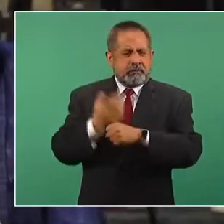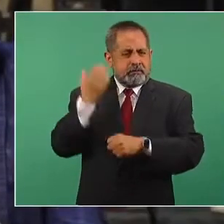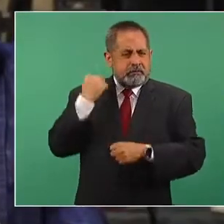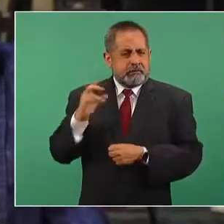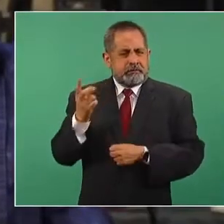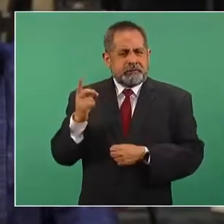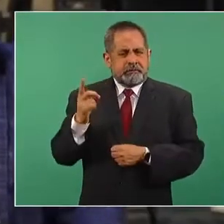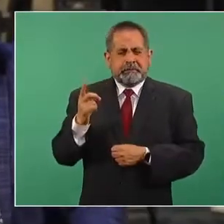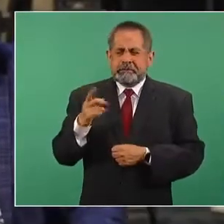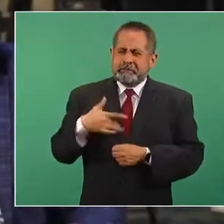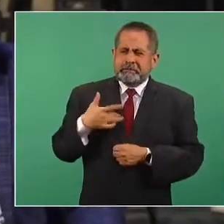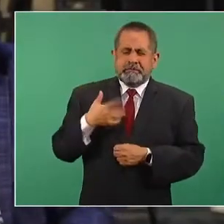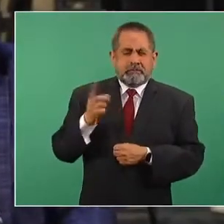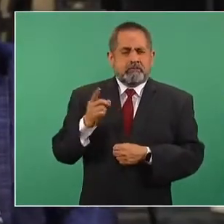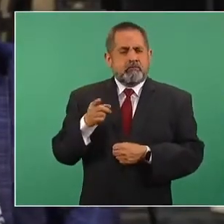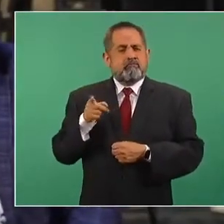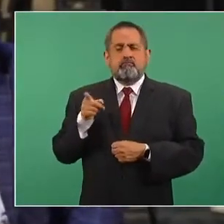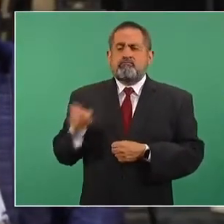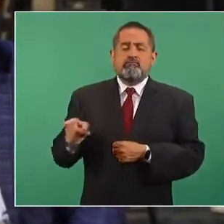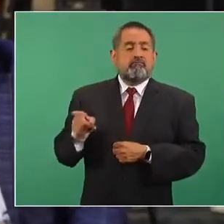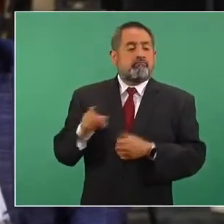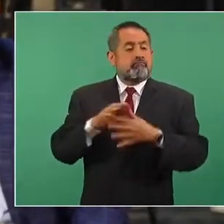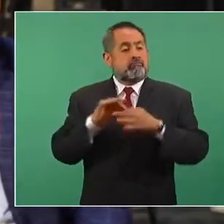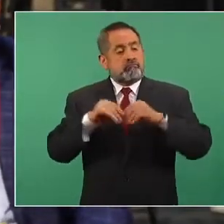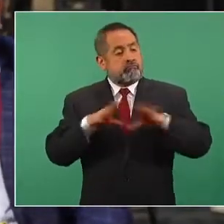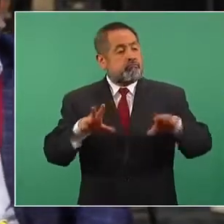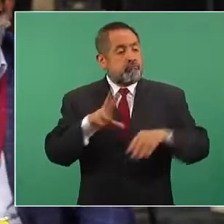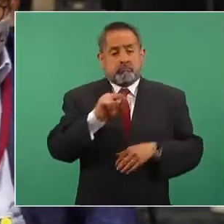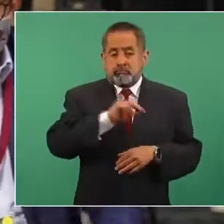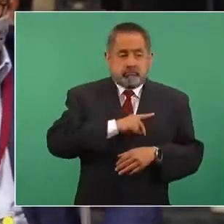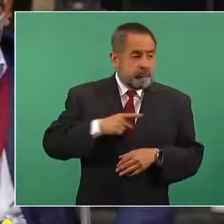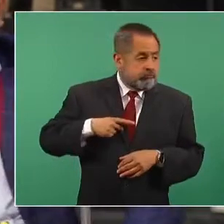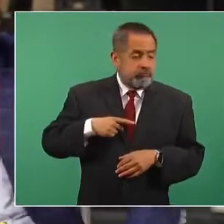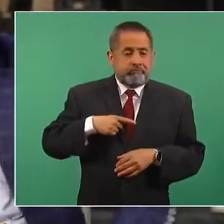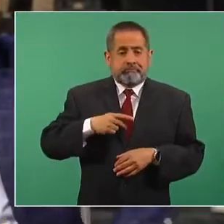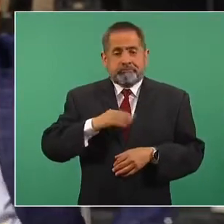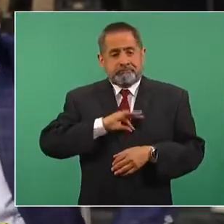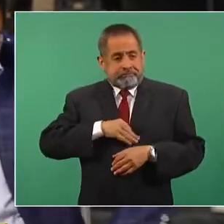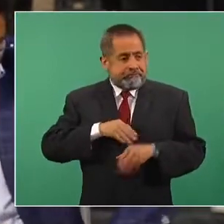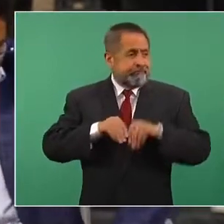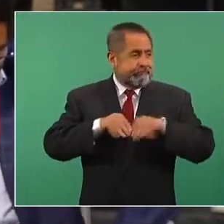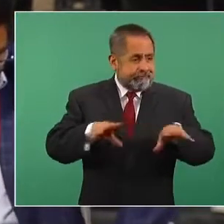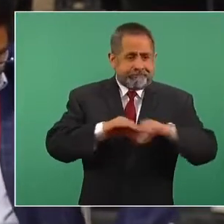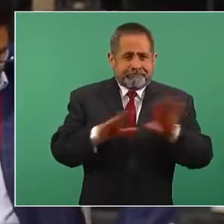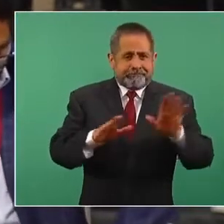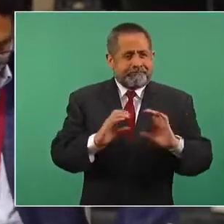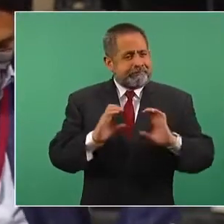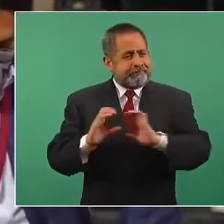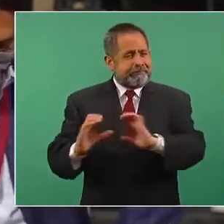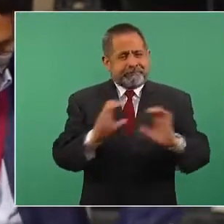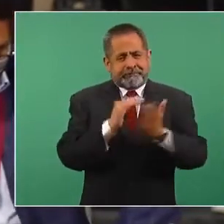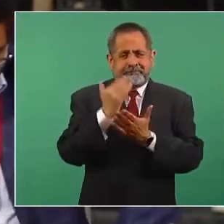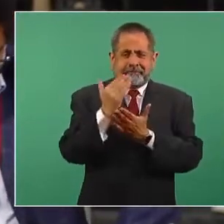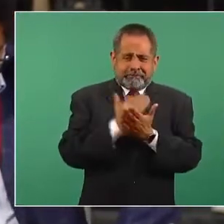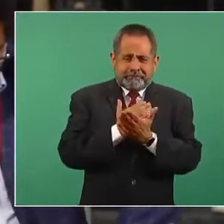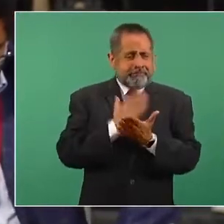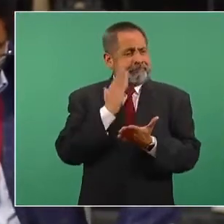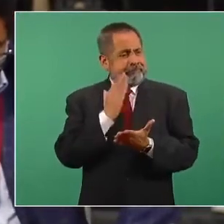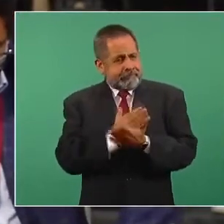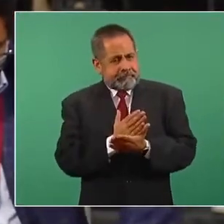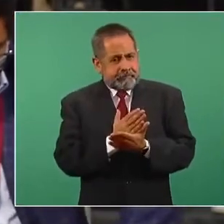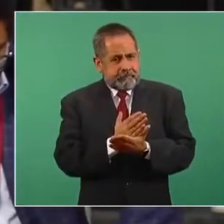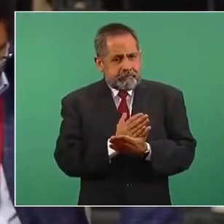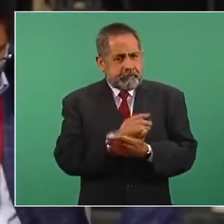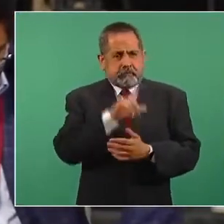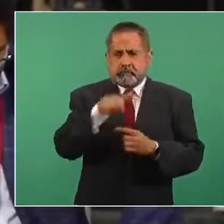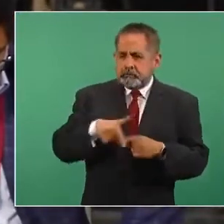me parece, cuando se mencionaba que, bueno, pues no, para evitar contener precisamente el gran número de contagios y lo que vimos